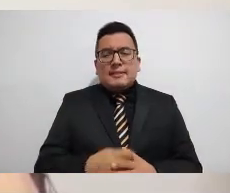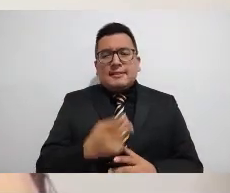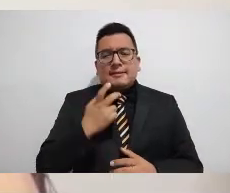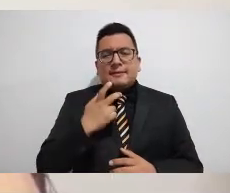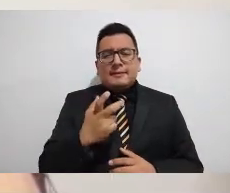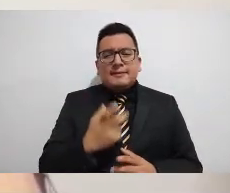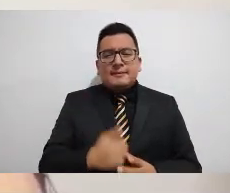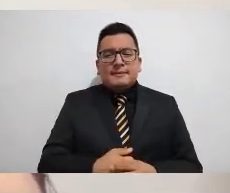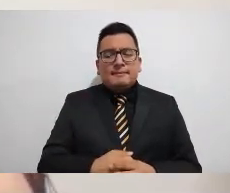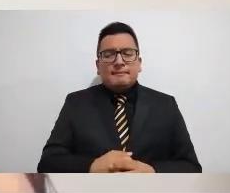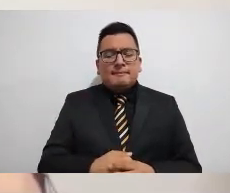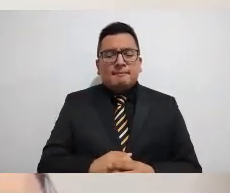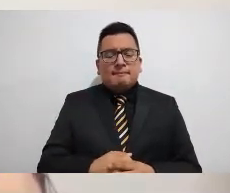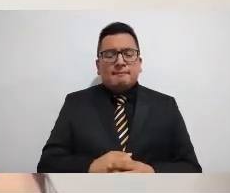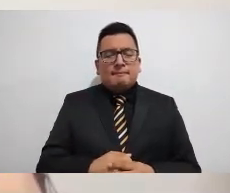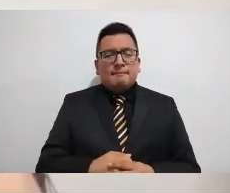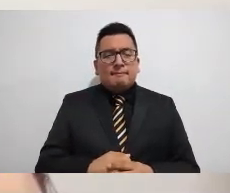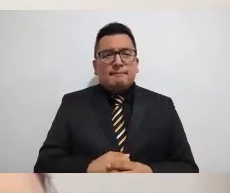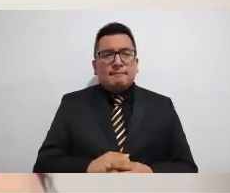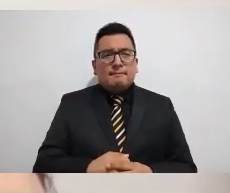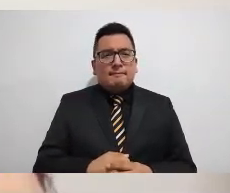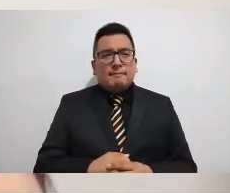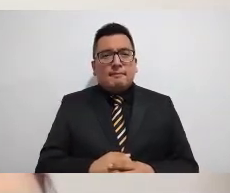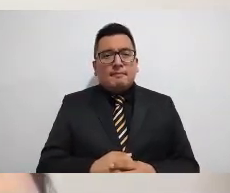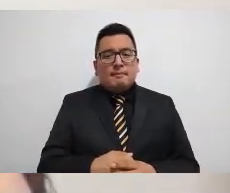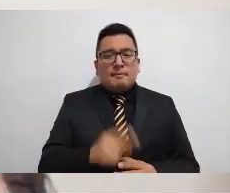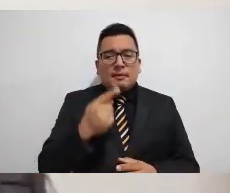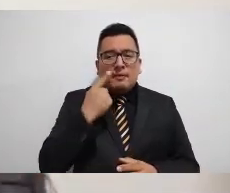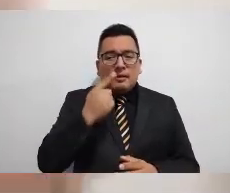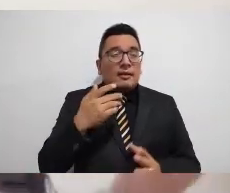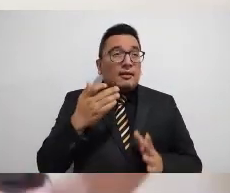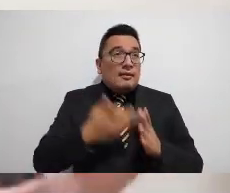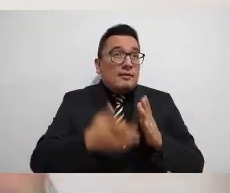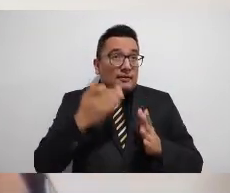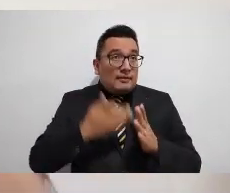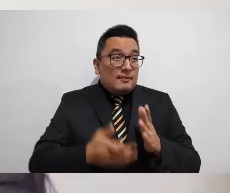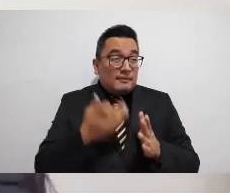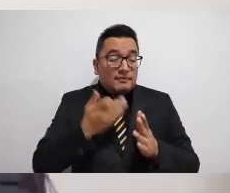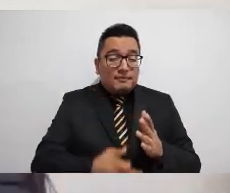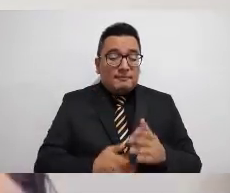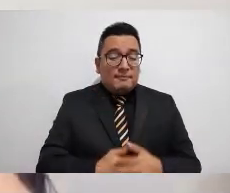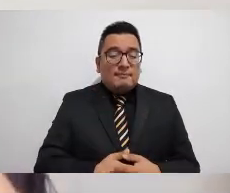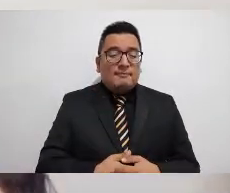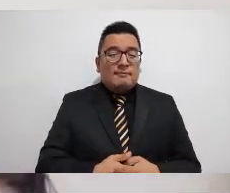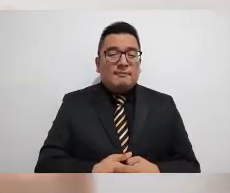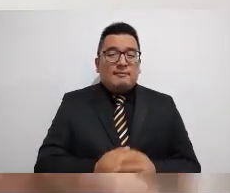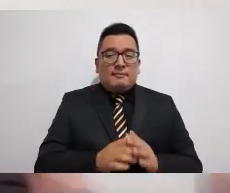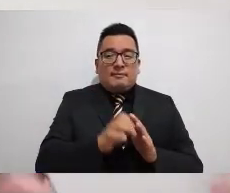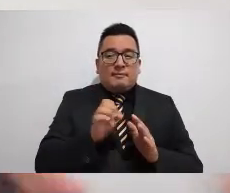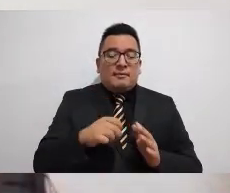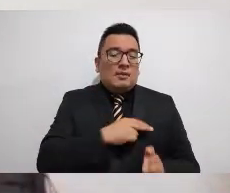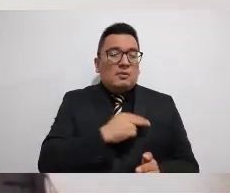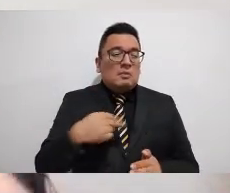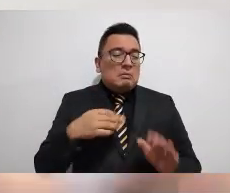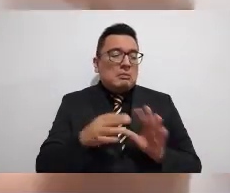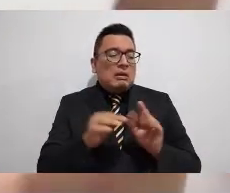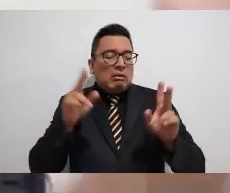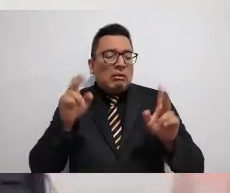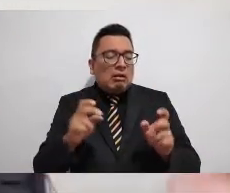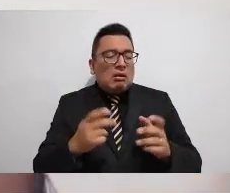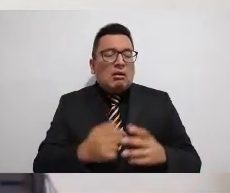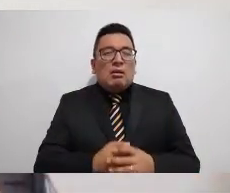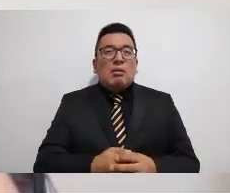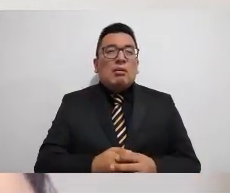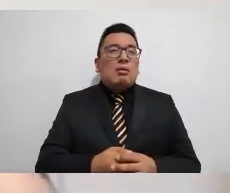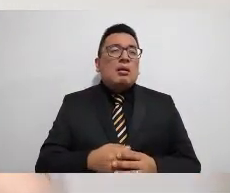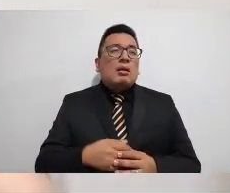Entonces, digamos que más bien lo que hace falta, sobre todo cuando hablas de pueblos indígenas,